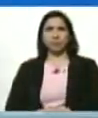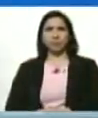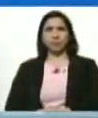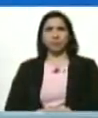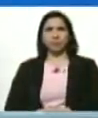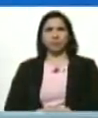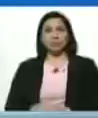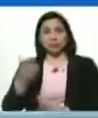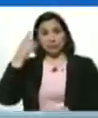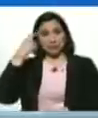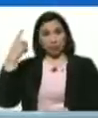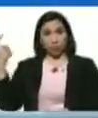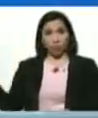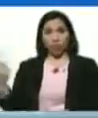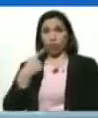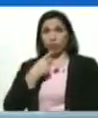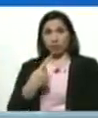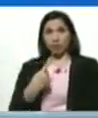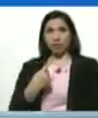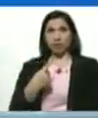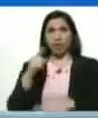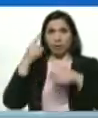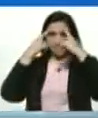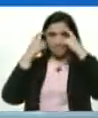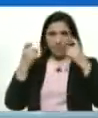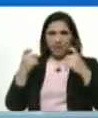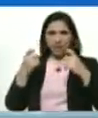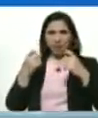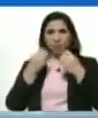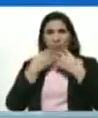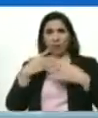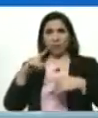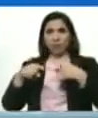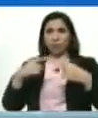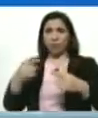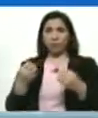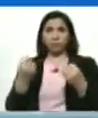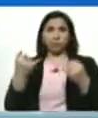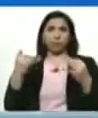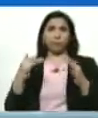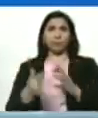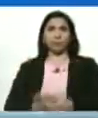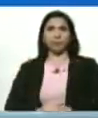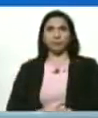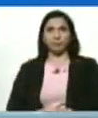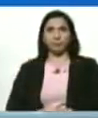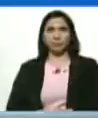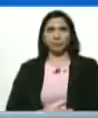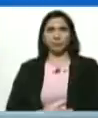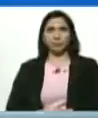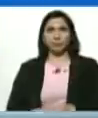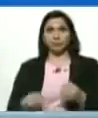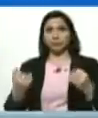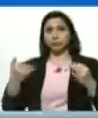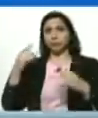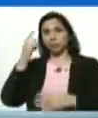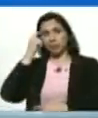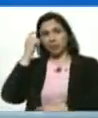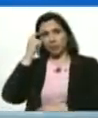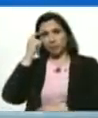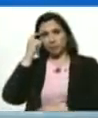psicológicamente dicen los expertos bueno que después de tanta de tantos días